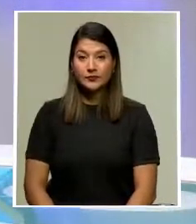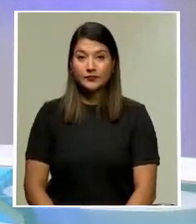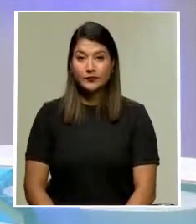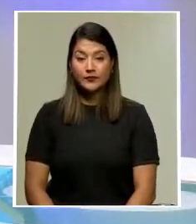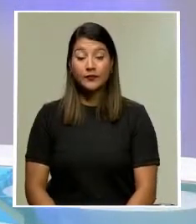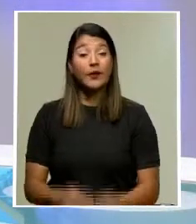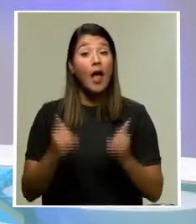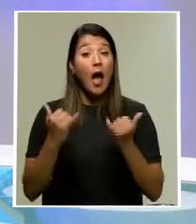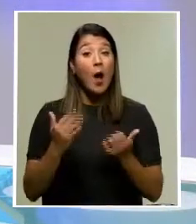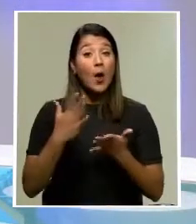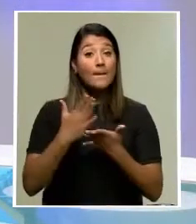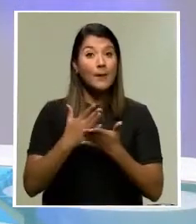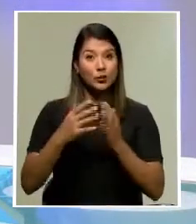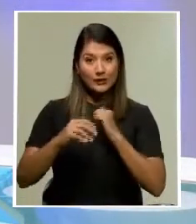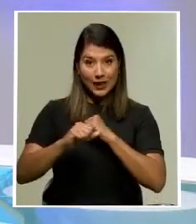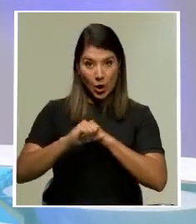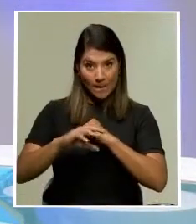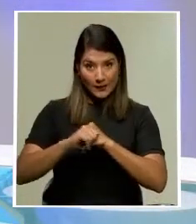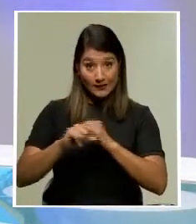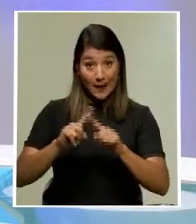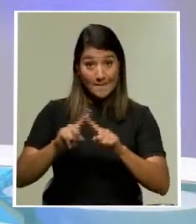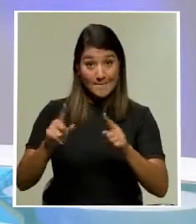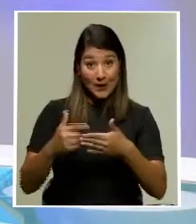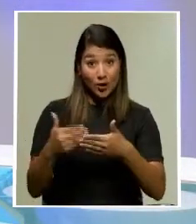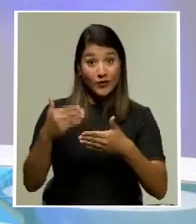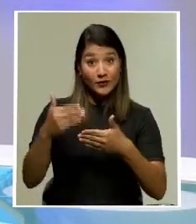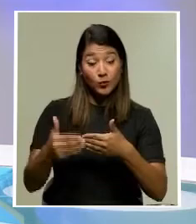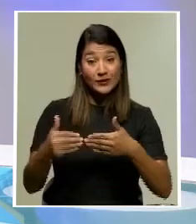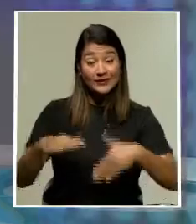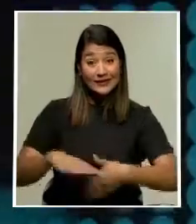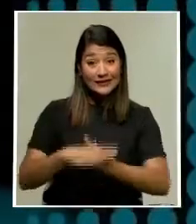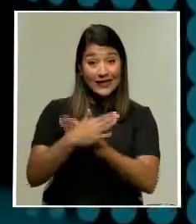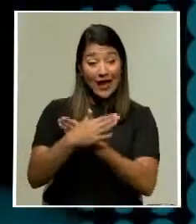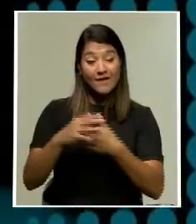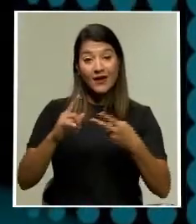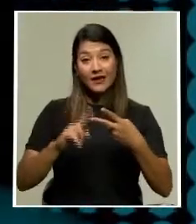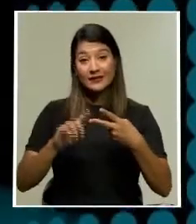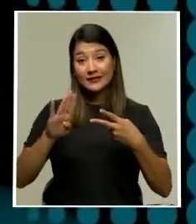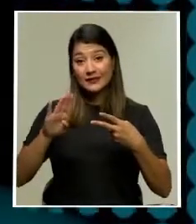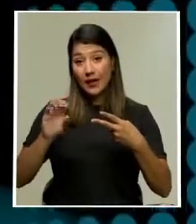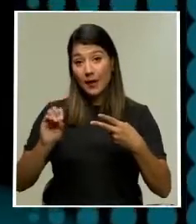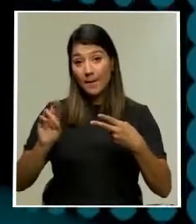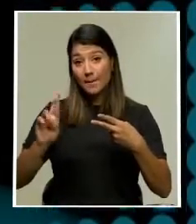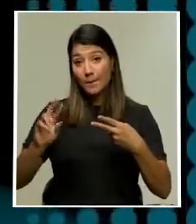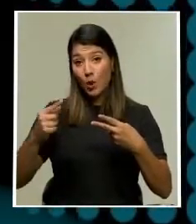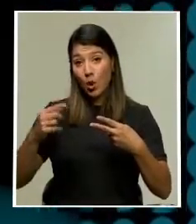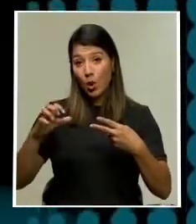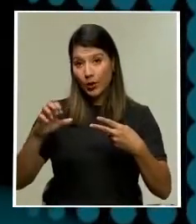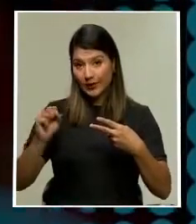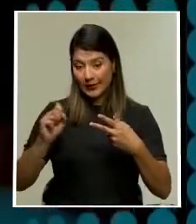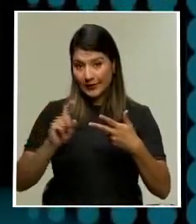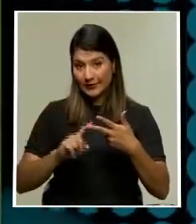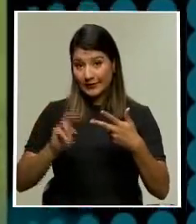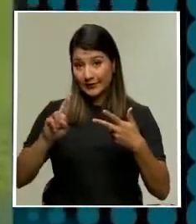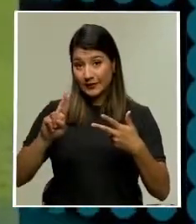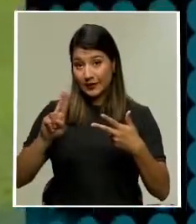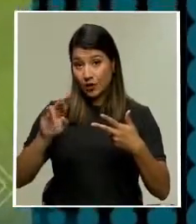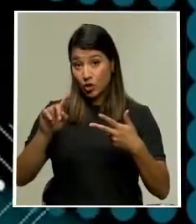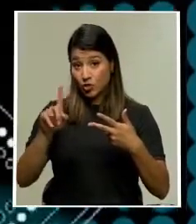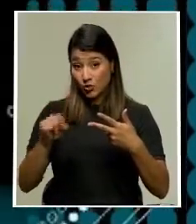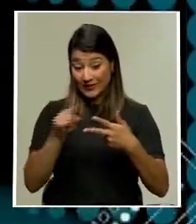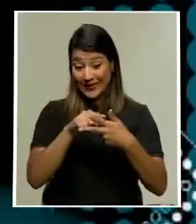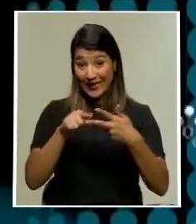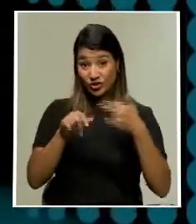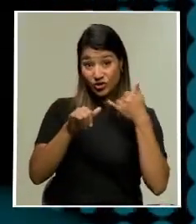Nos vamos a una pausa, pero al regresar, Keylor Navas, Celso Borges y Brian Ruiz pasaron de ser los